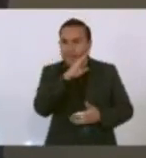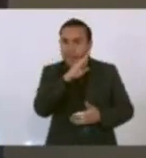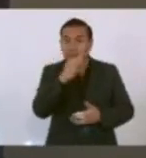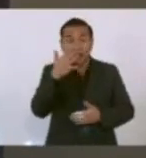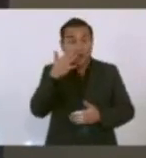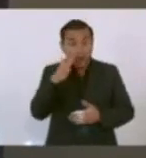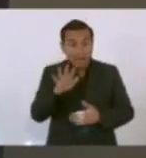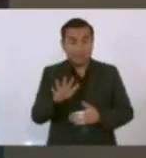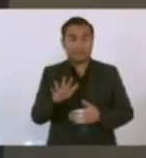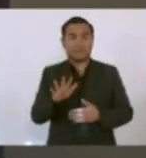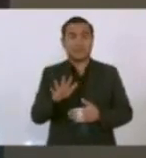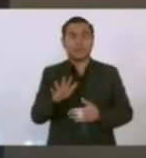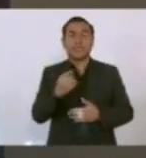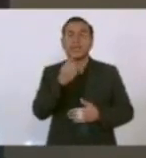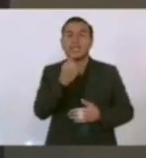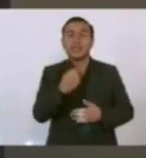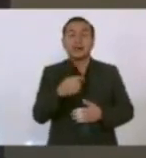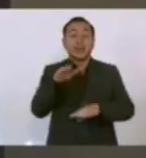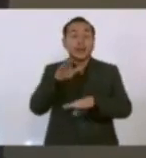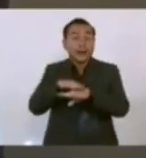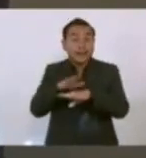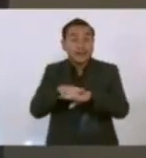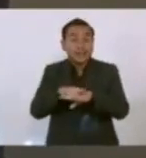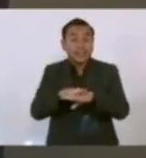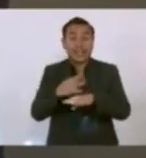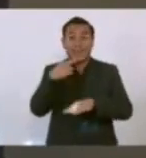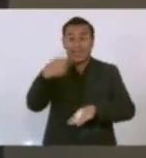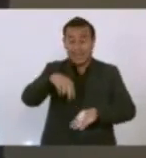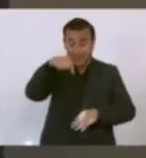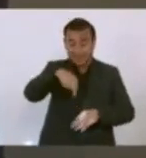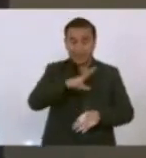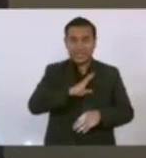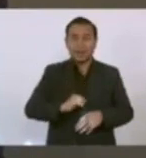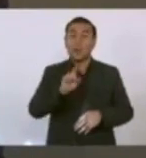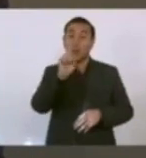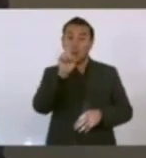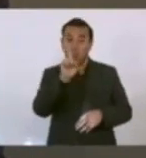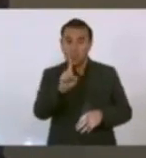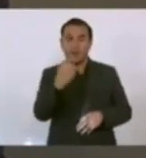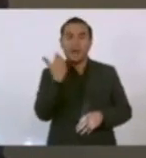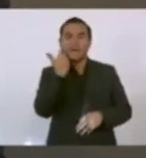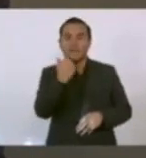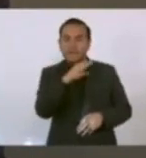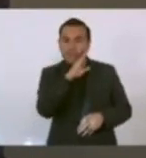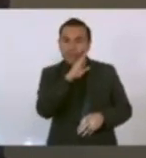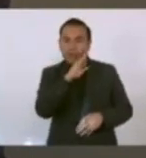el gobierno va a ser el primero en informarlo. Y creo que es importante que...